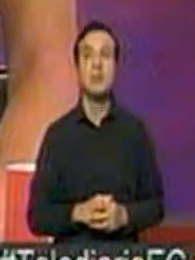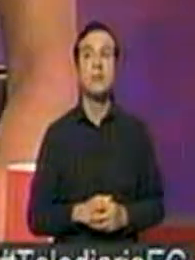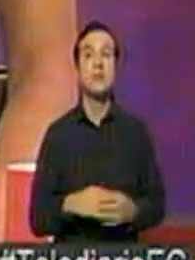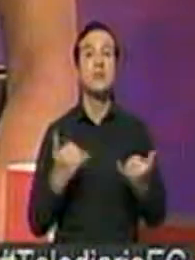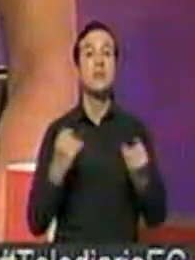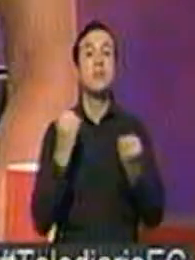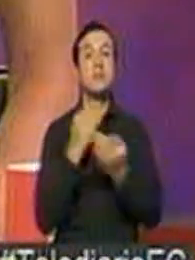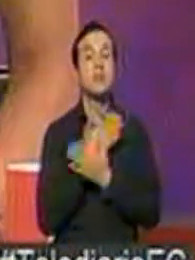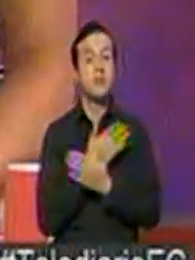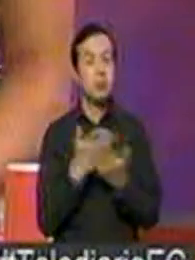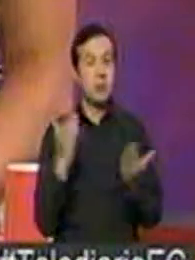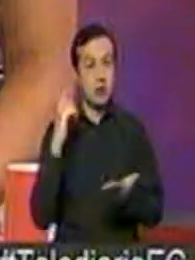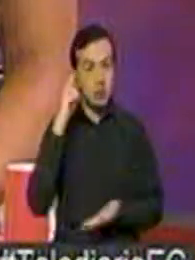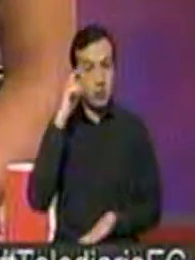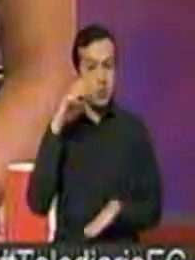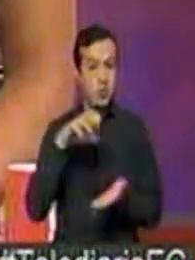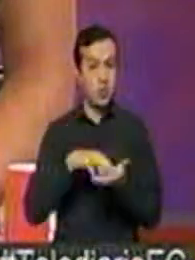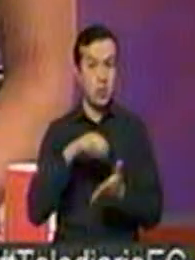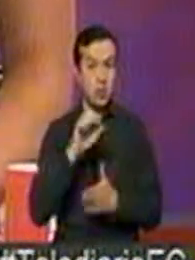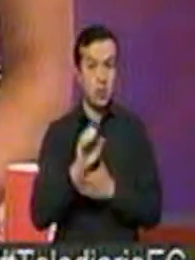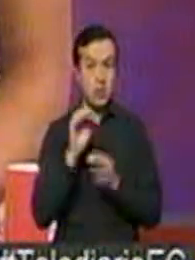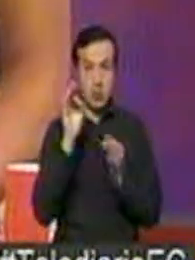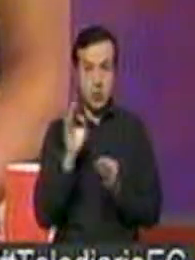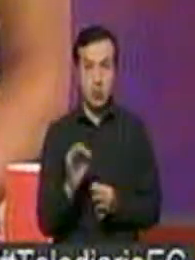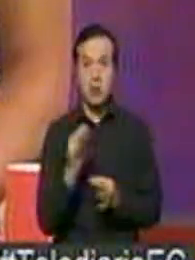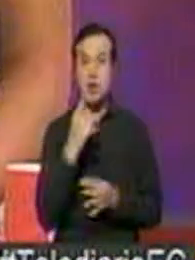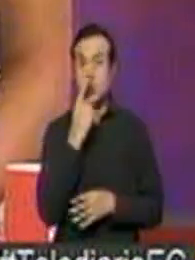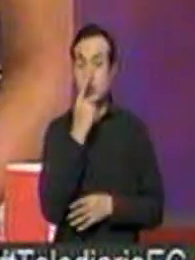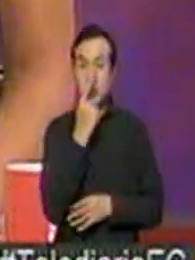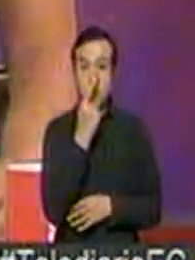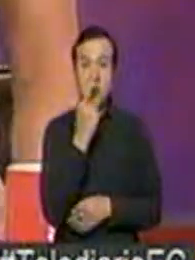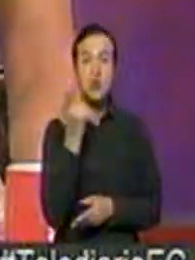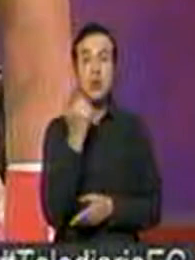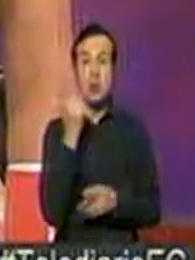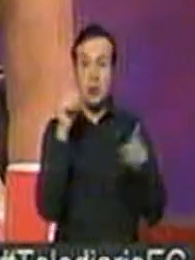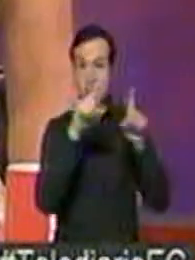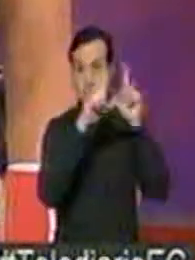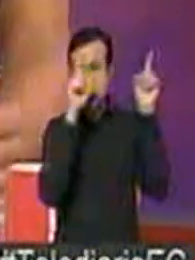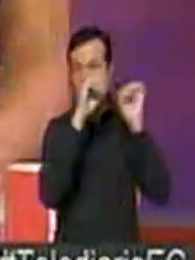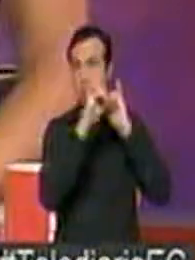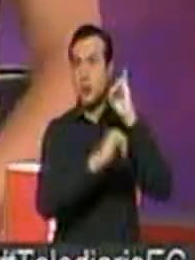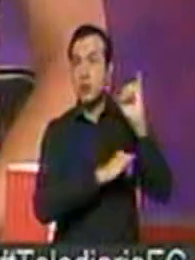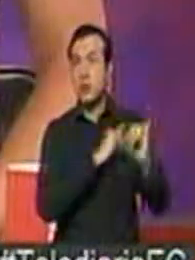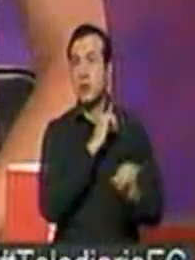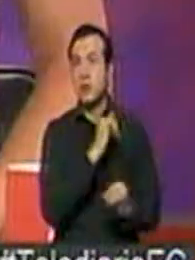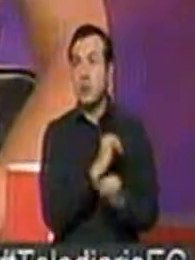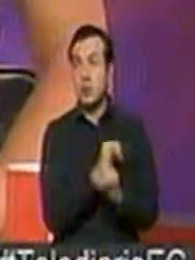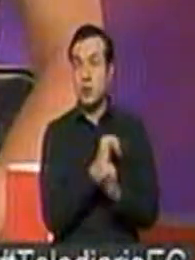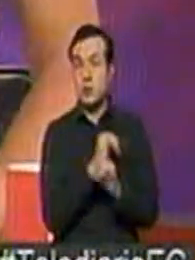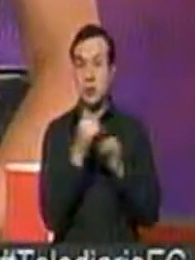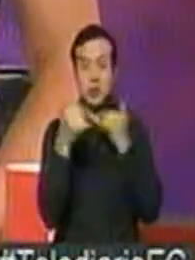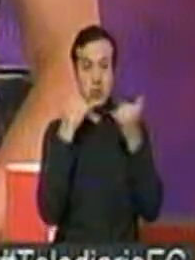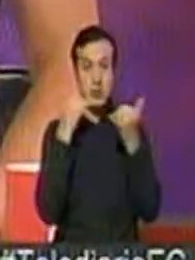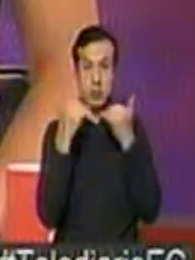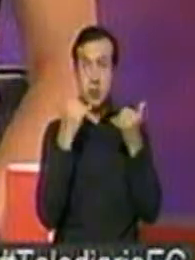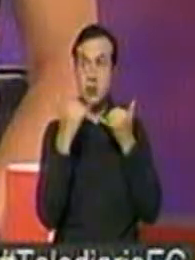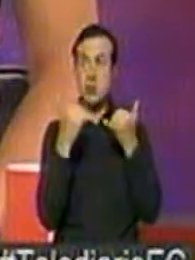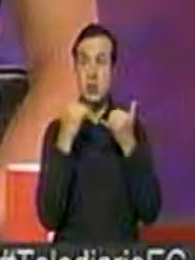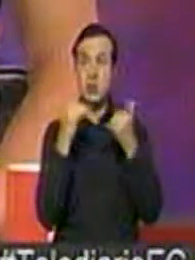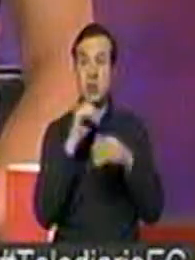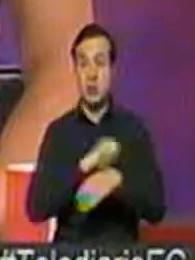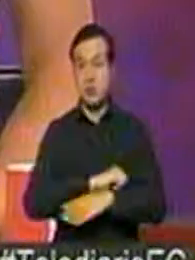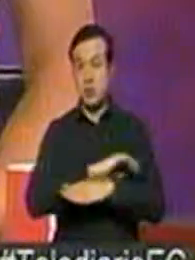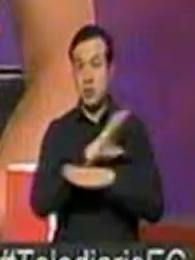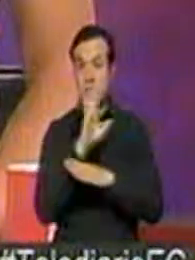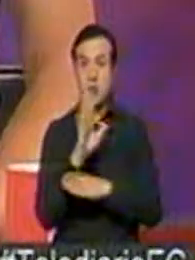Ahora les contamos que el gobierno del Ecuador concretó la intención con una multinacional, la telefónica móvil Claro, de